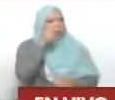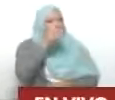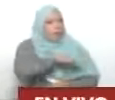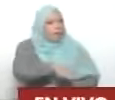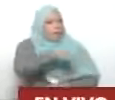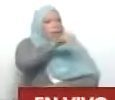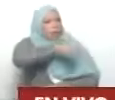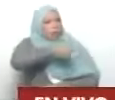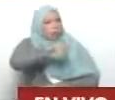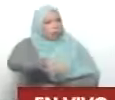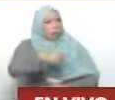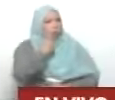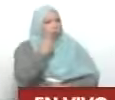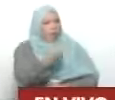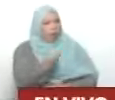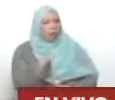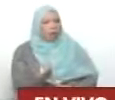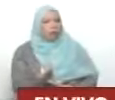Te quiero ver